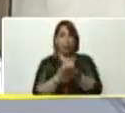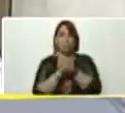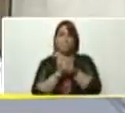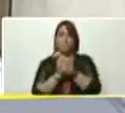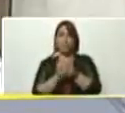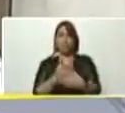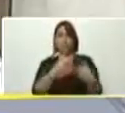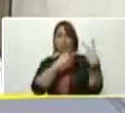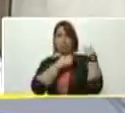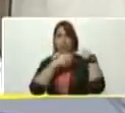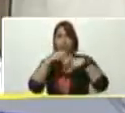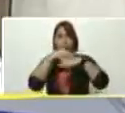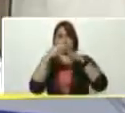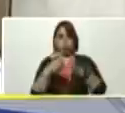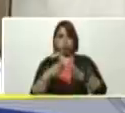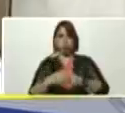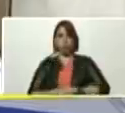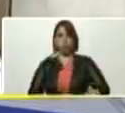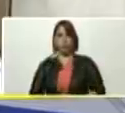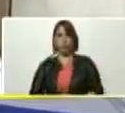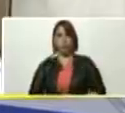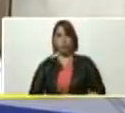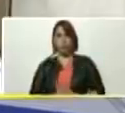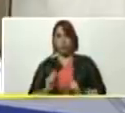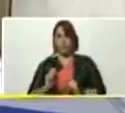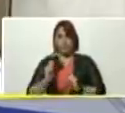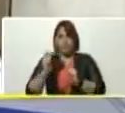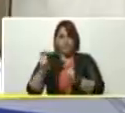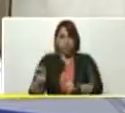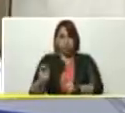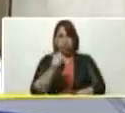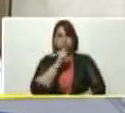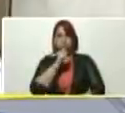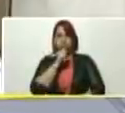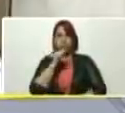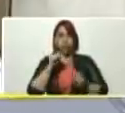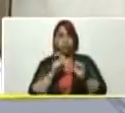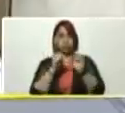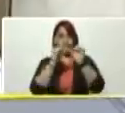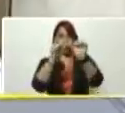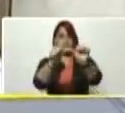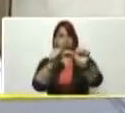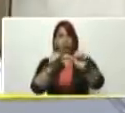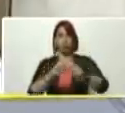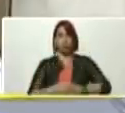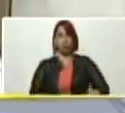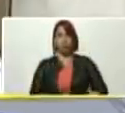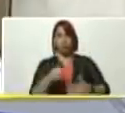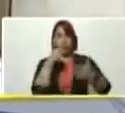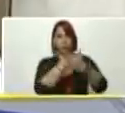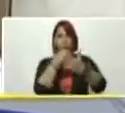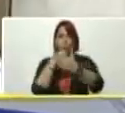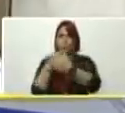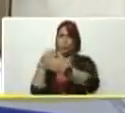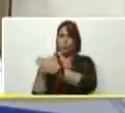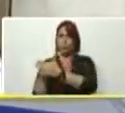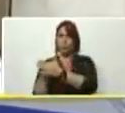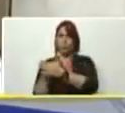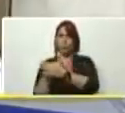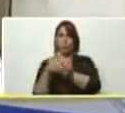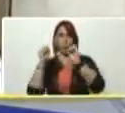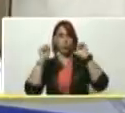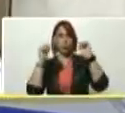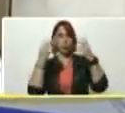frente de estos cargos y le entrego la pelota para seguir la batalla por el